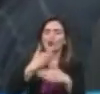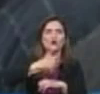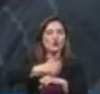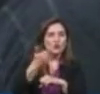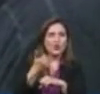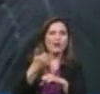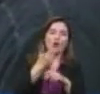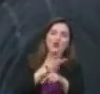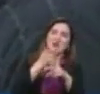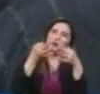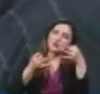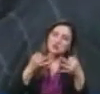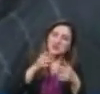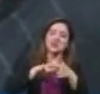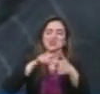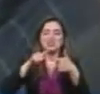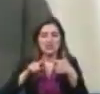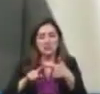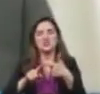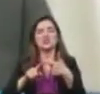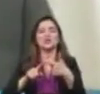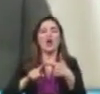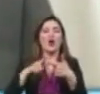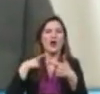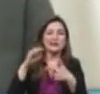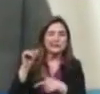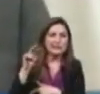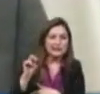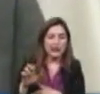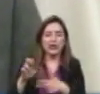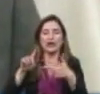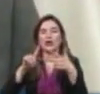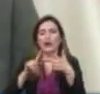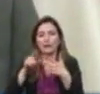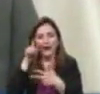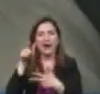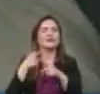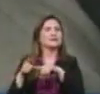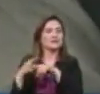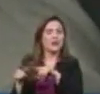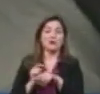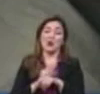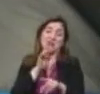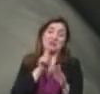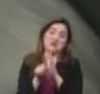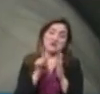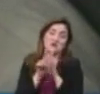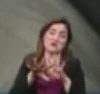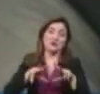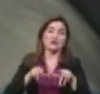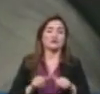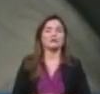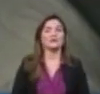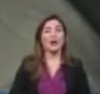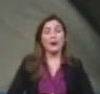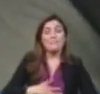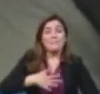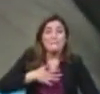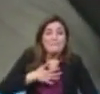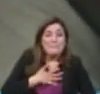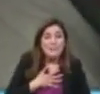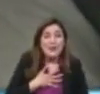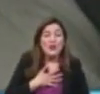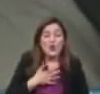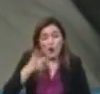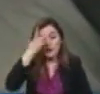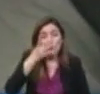Sobre muchas pesan denuncias de supuestos actos de corrupción, y así lo explica Julio César Trujillo. Sí, de mí dependiera, muchos